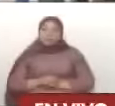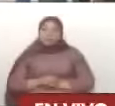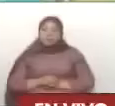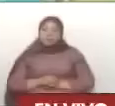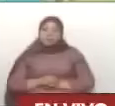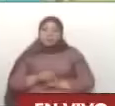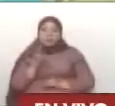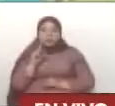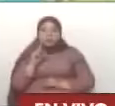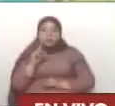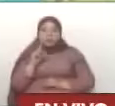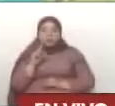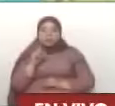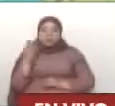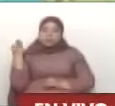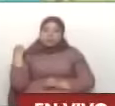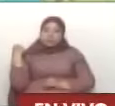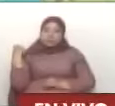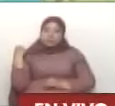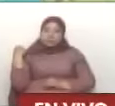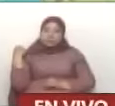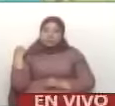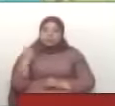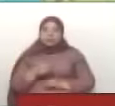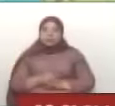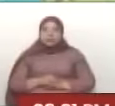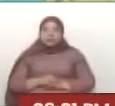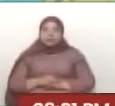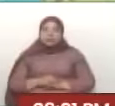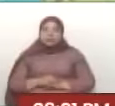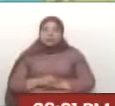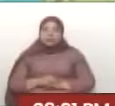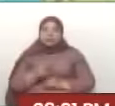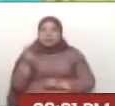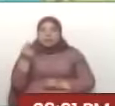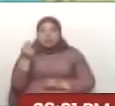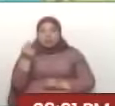En segundo lugar, me solicitan recursos